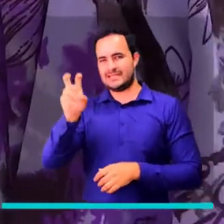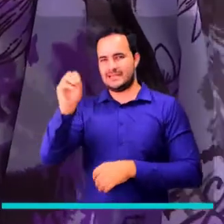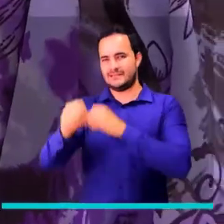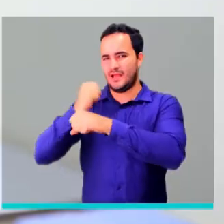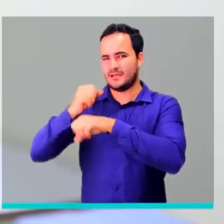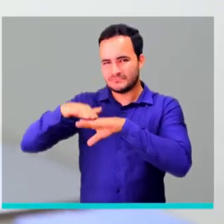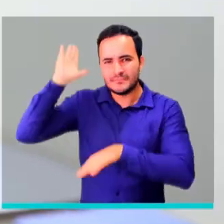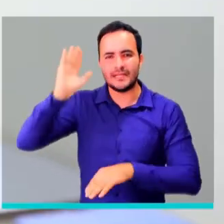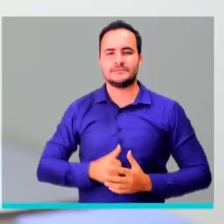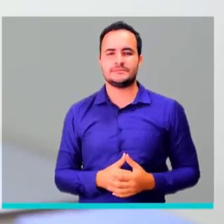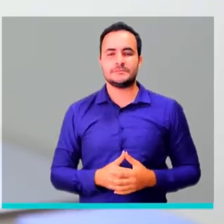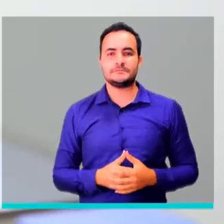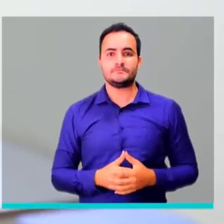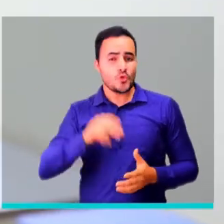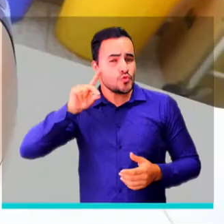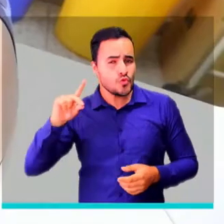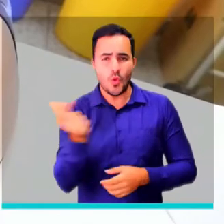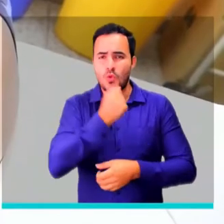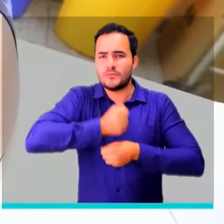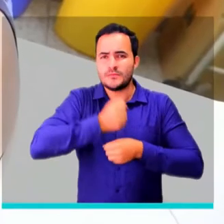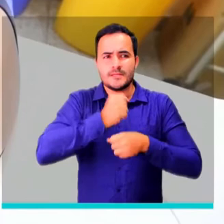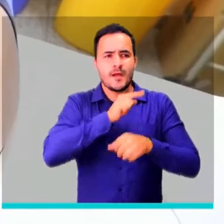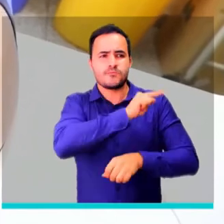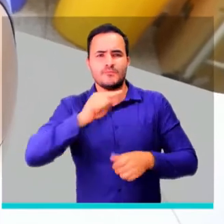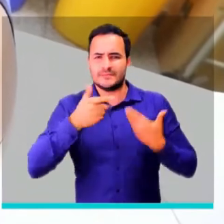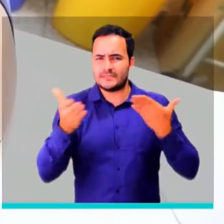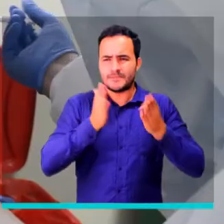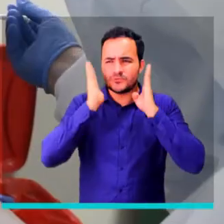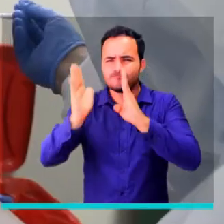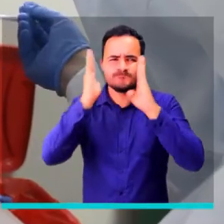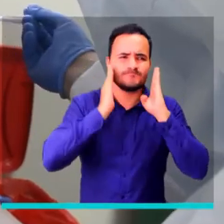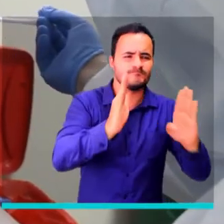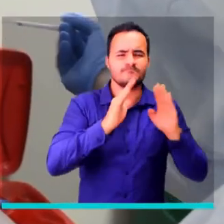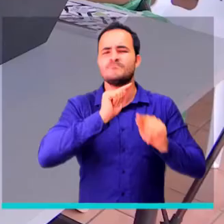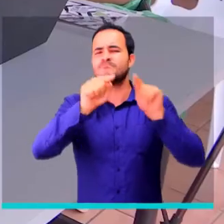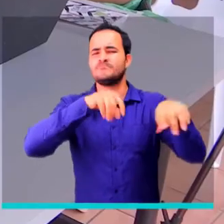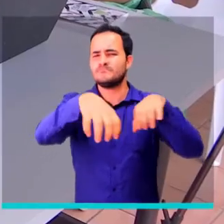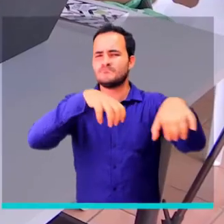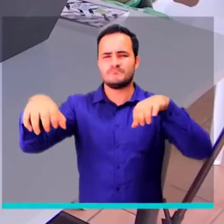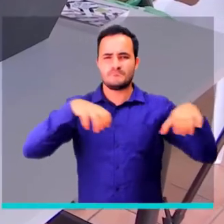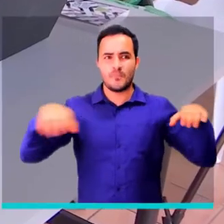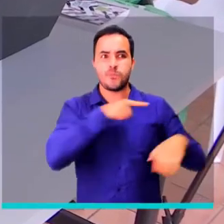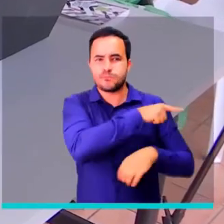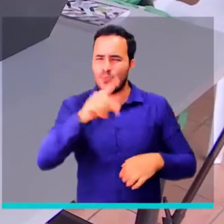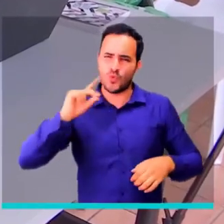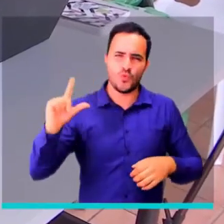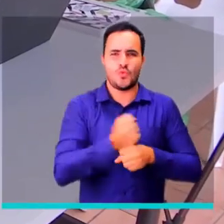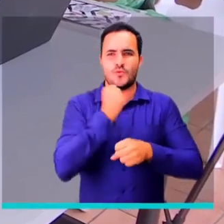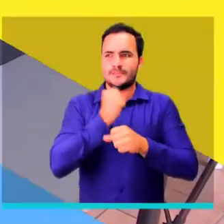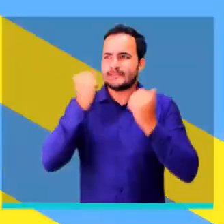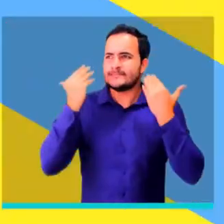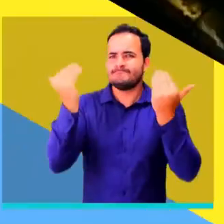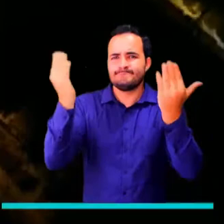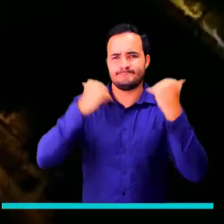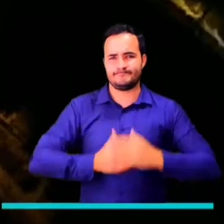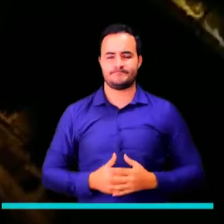años. A la par, trabaja de manera incansable para mejorar la prestación del servicio en cada uno de los puntos de vacunación